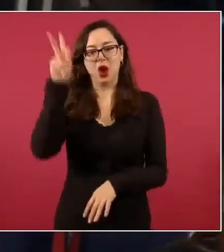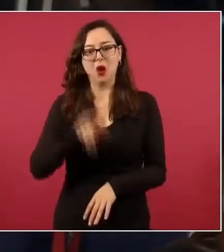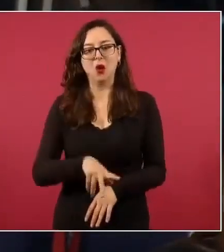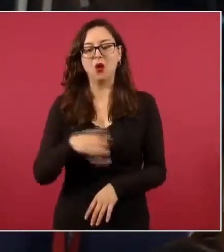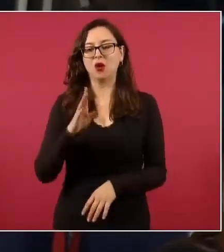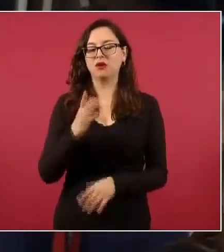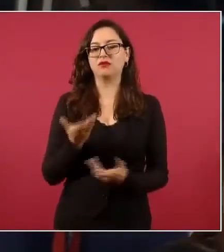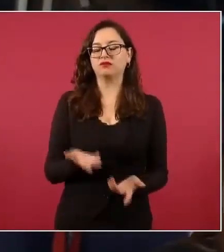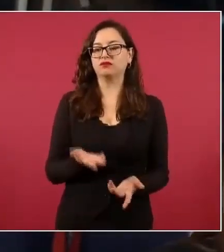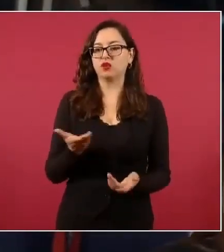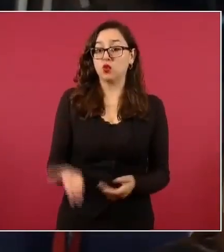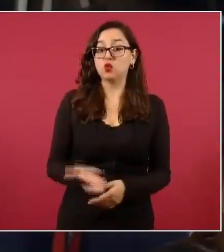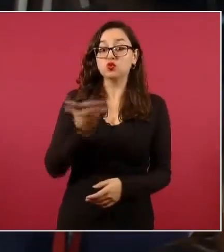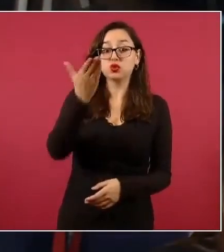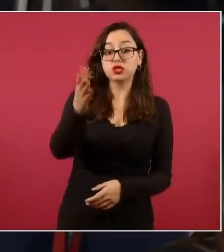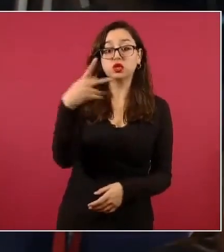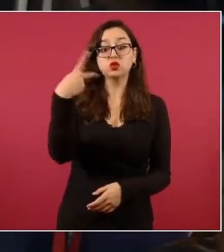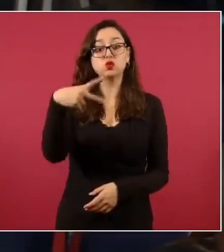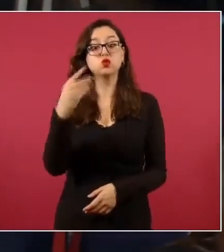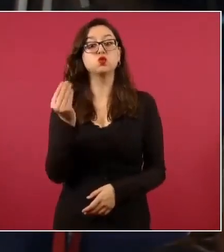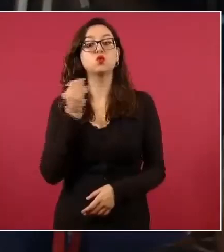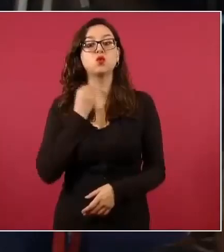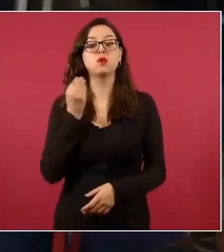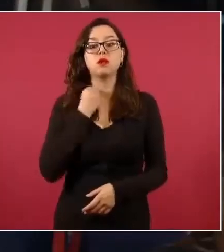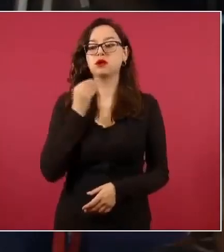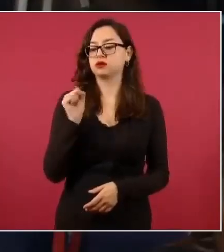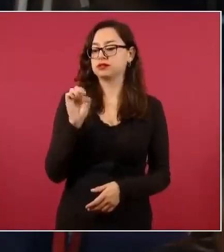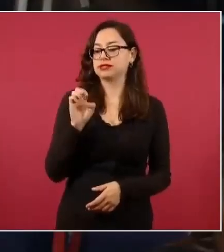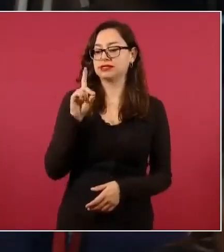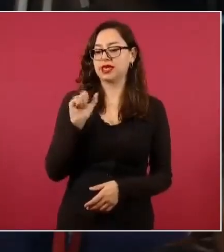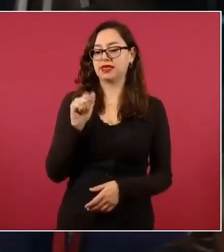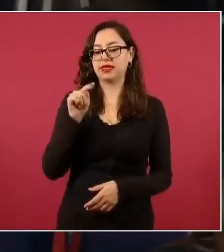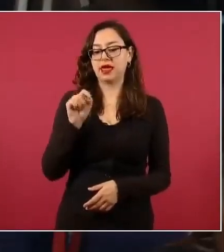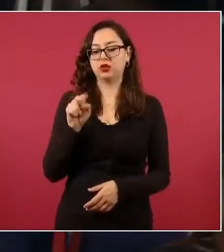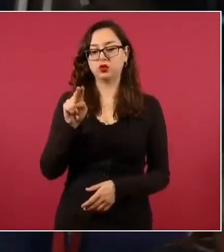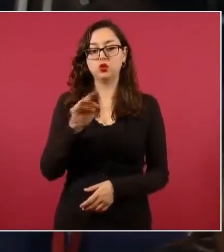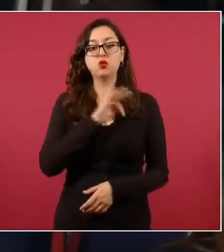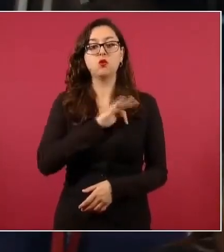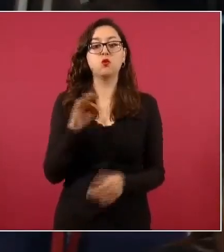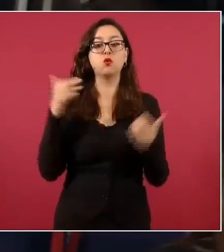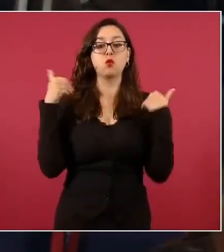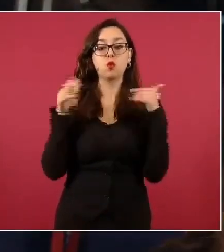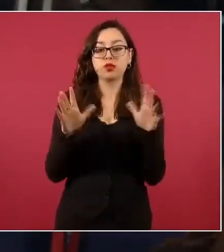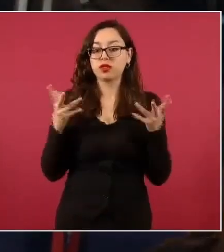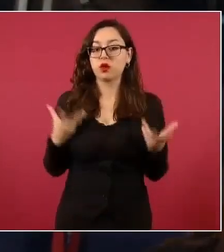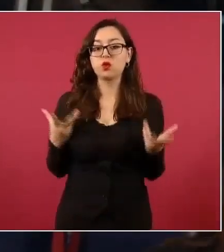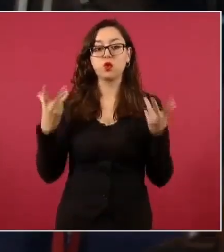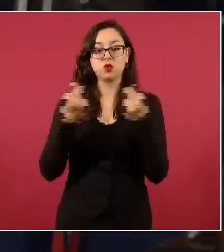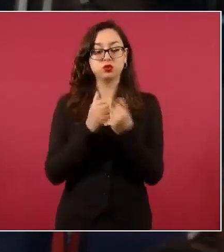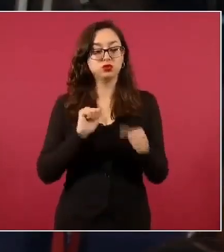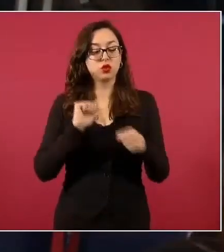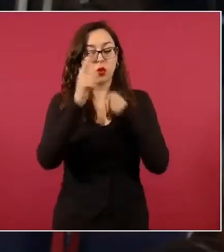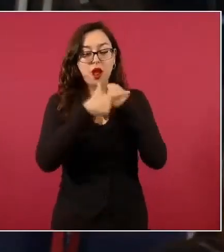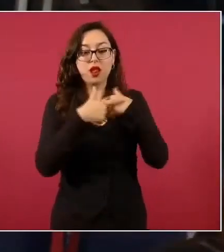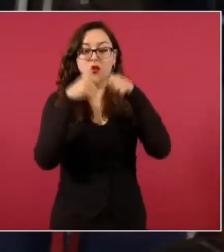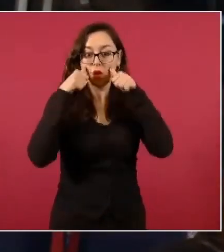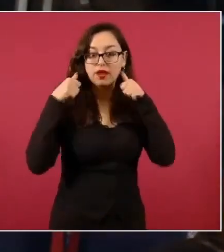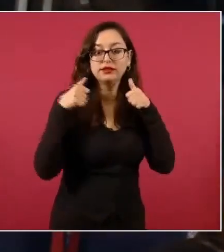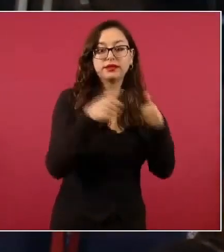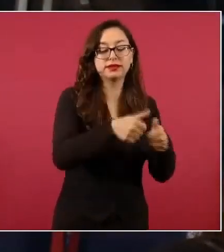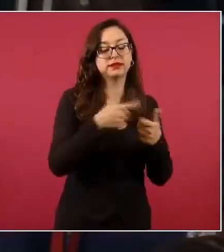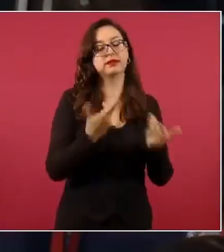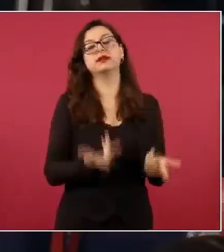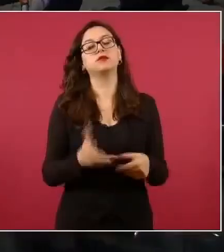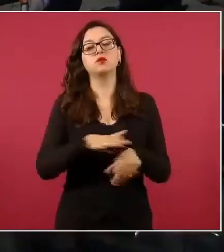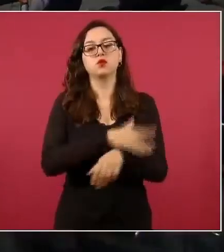su consejería jurídica con la SEDATU en conjunto podrían poner una mesa de atención a las víctimas del despojo en el país